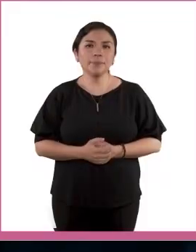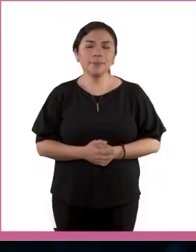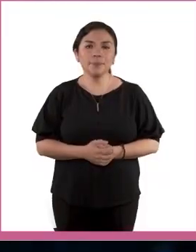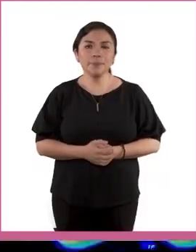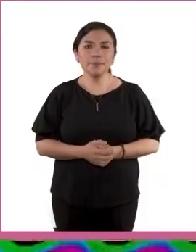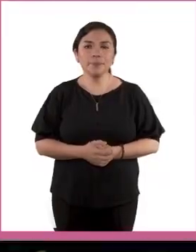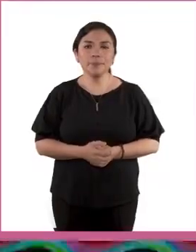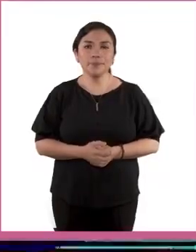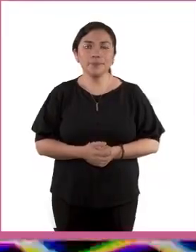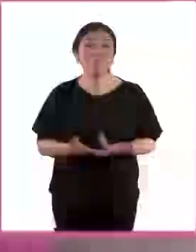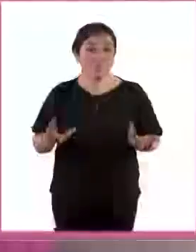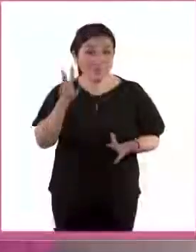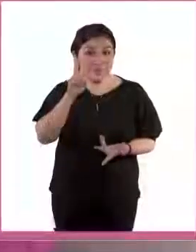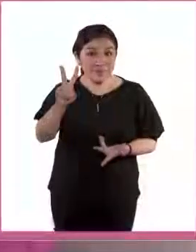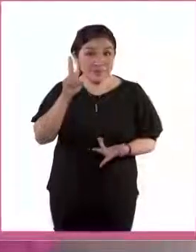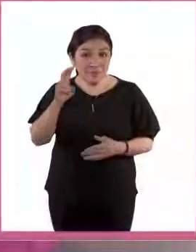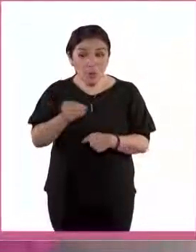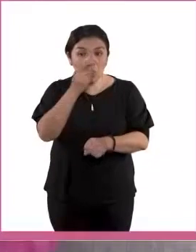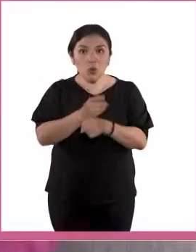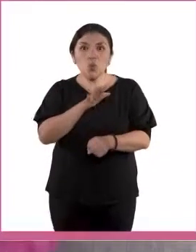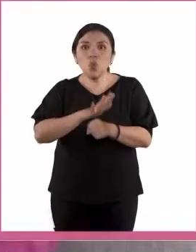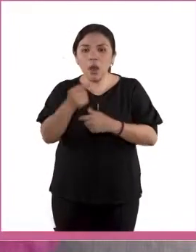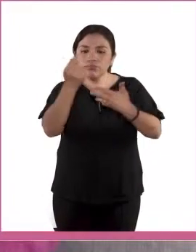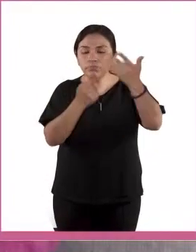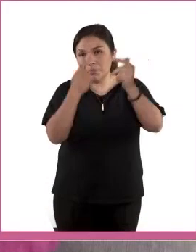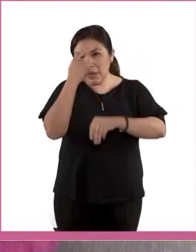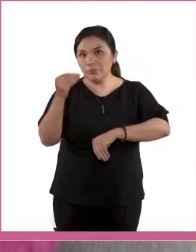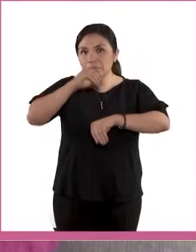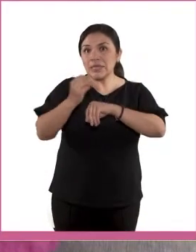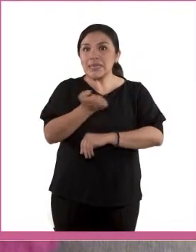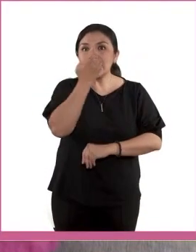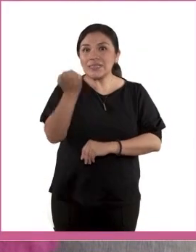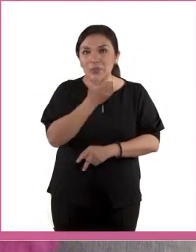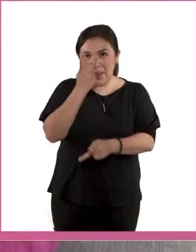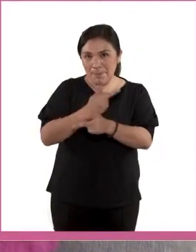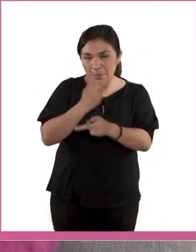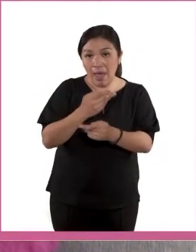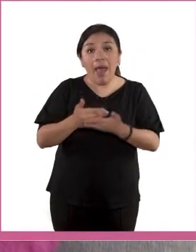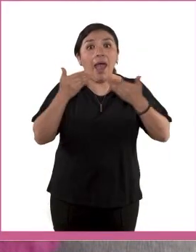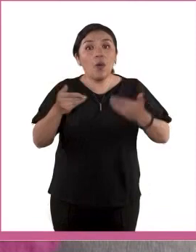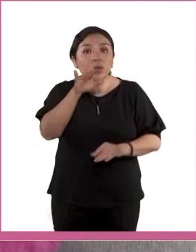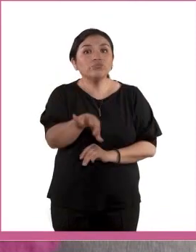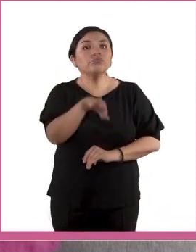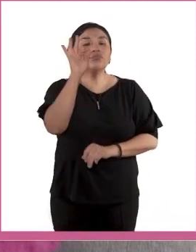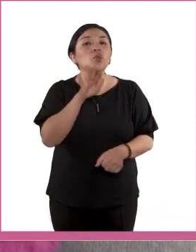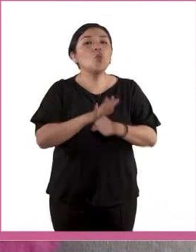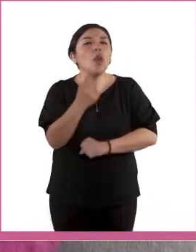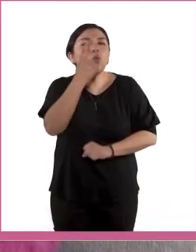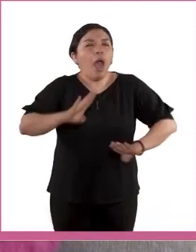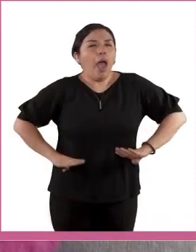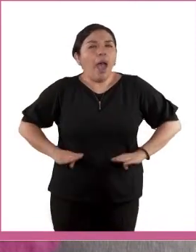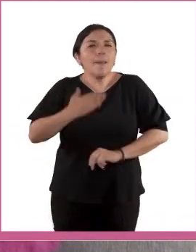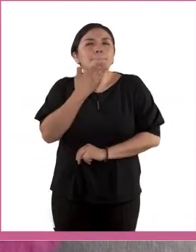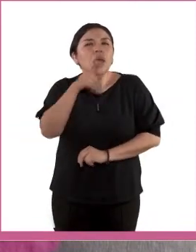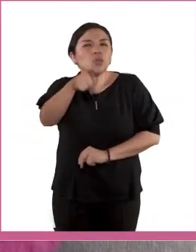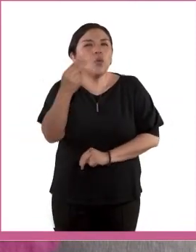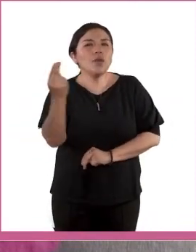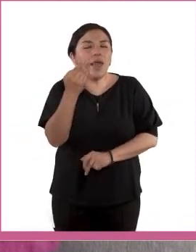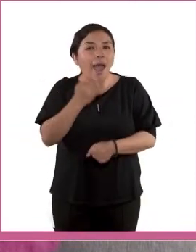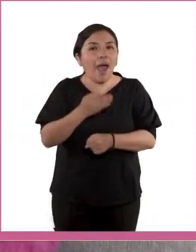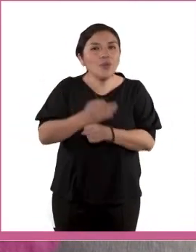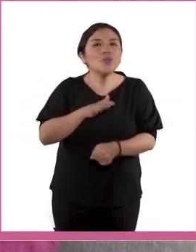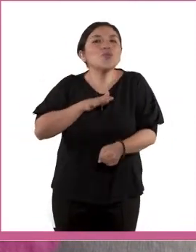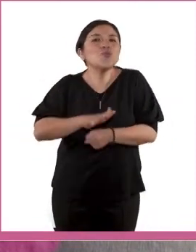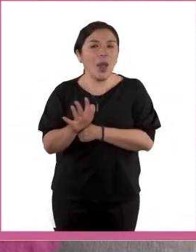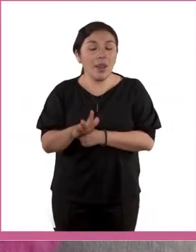becas. Ya vimos cuáles son las opciones para cursar el bachillerato. Ahora la cosa es encontrar una que se acomode a